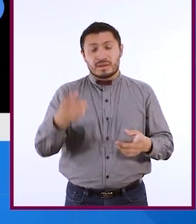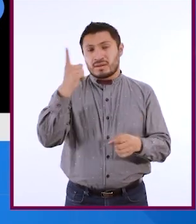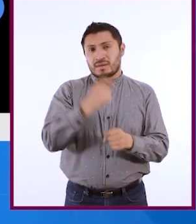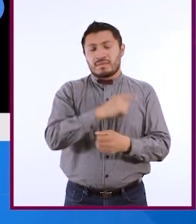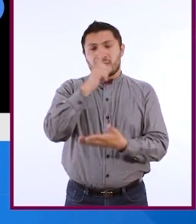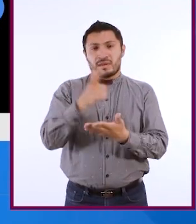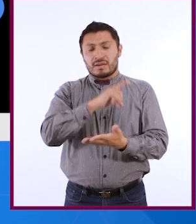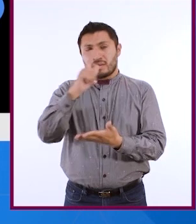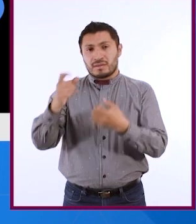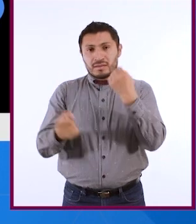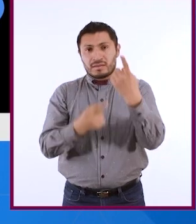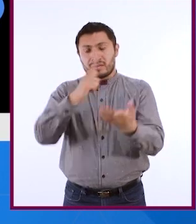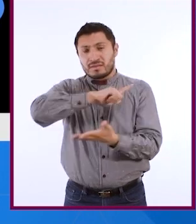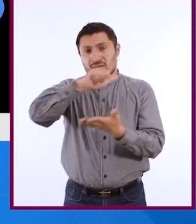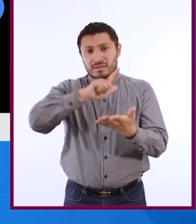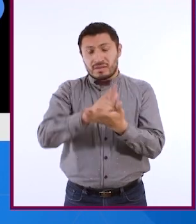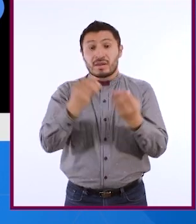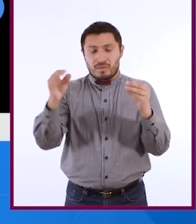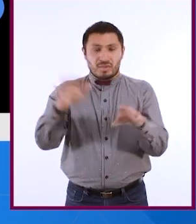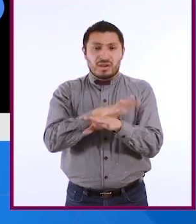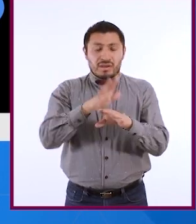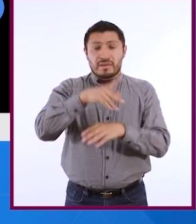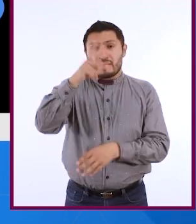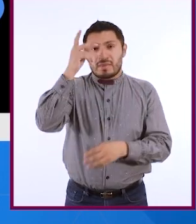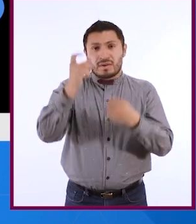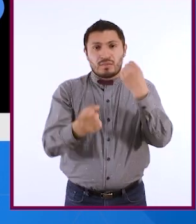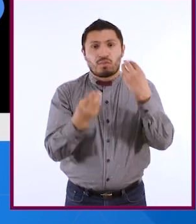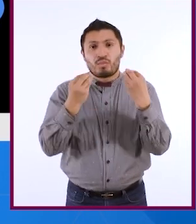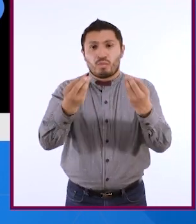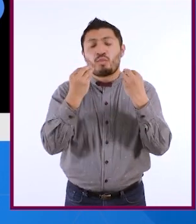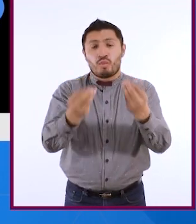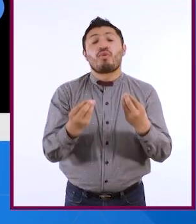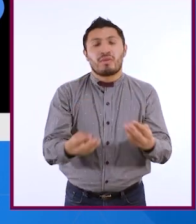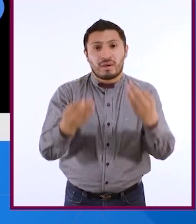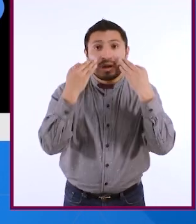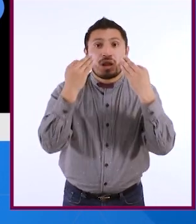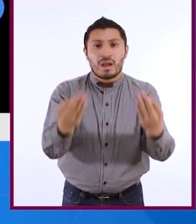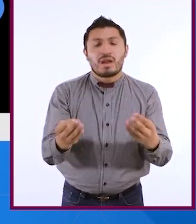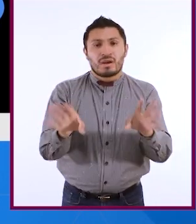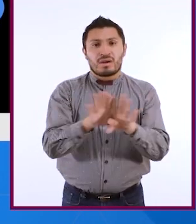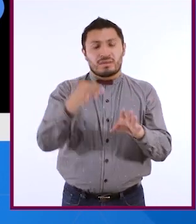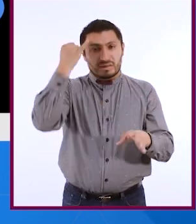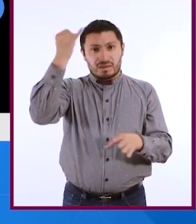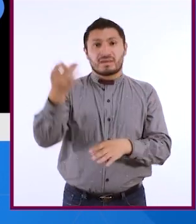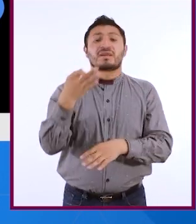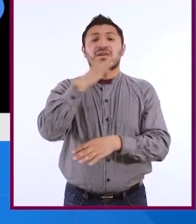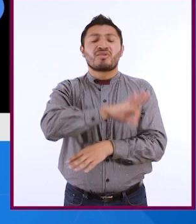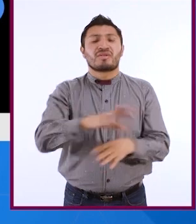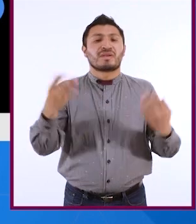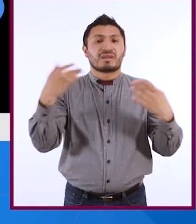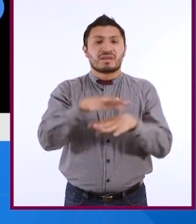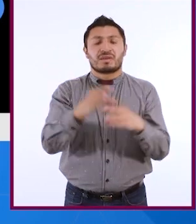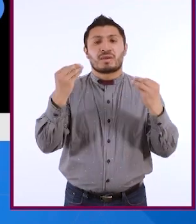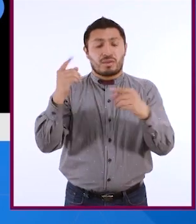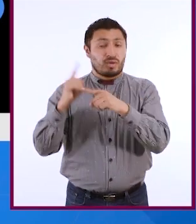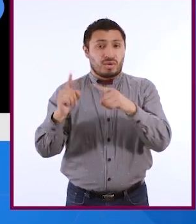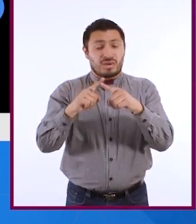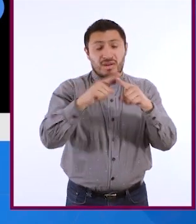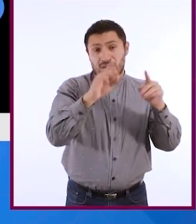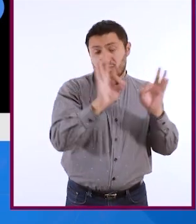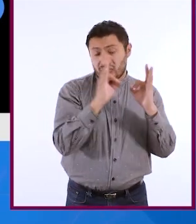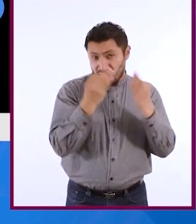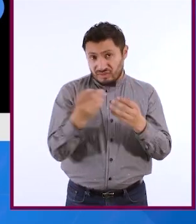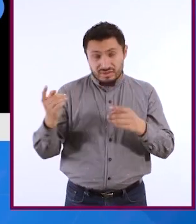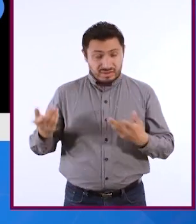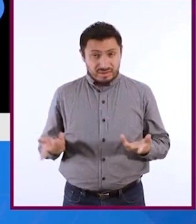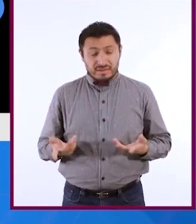algunas leyes. Hay muchas que ya han cambiado, pero muchas otras que todavía reflejan estereotipos y prejuicios de muchísimas maneras.